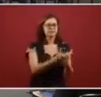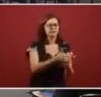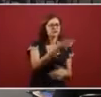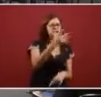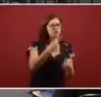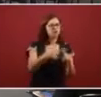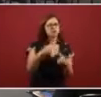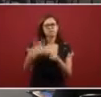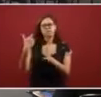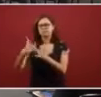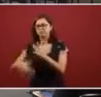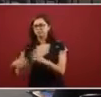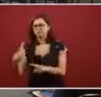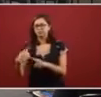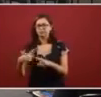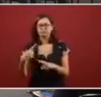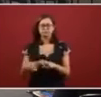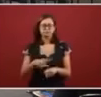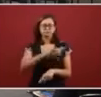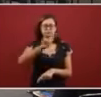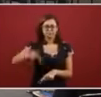ya abrimos la sesión.